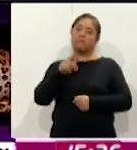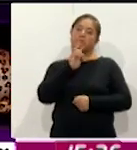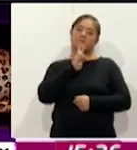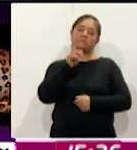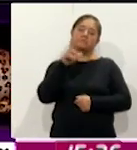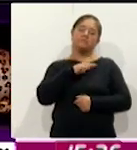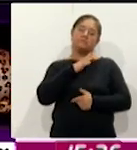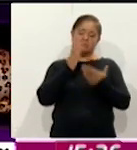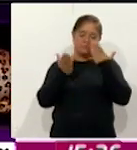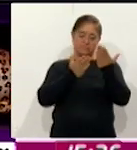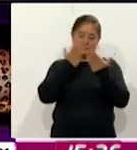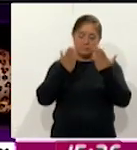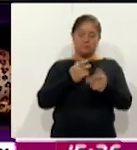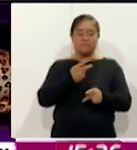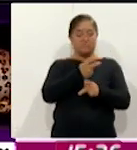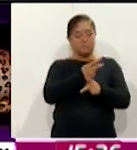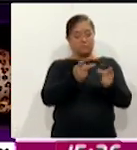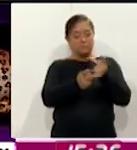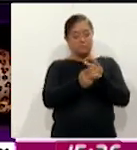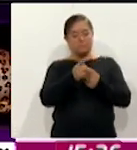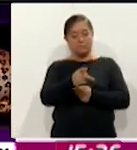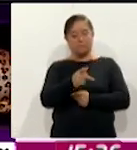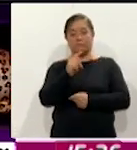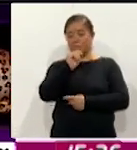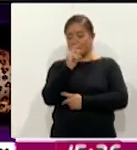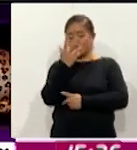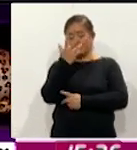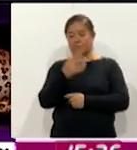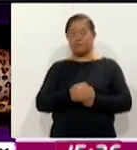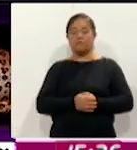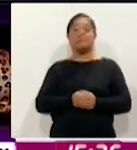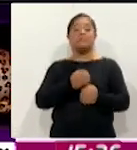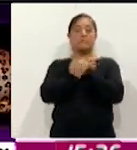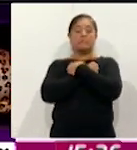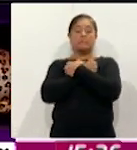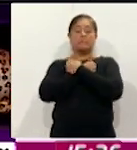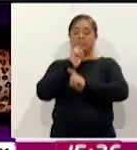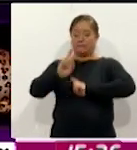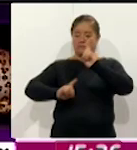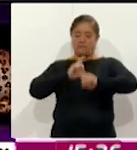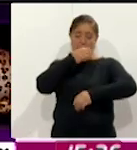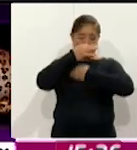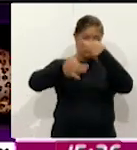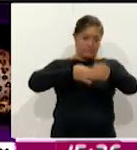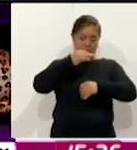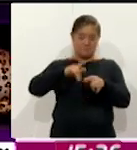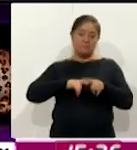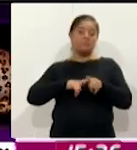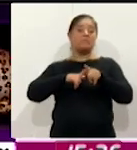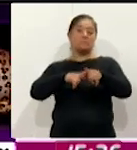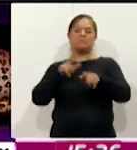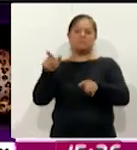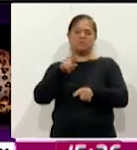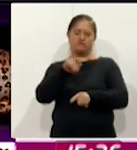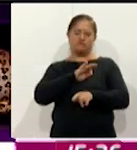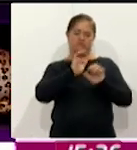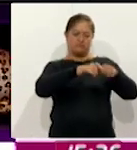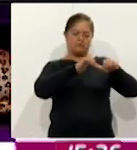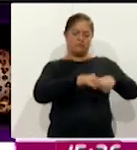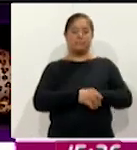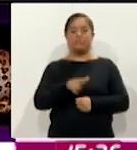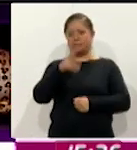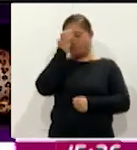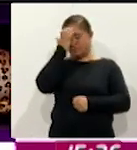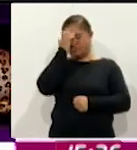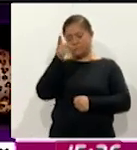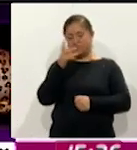el Bachillerato Tecnológico de Educación y Promoción Deportiva, aún mantienen abierta su convocatoria. Para saber los